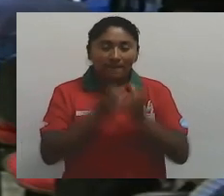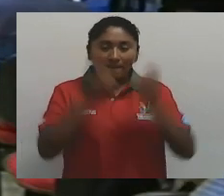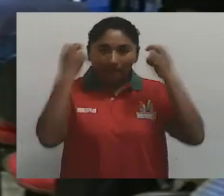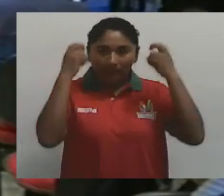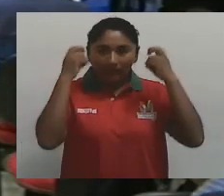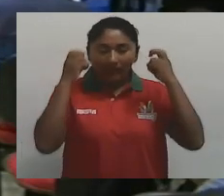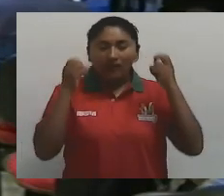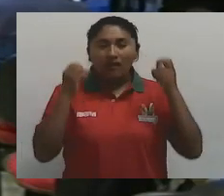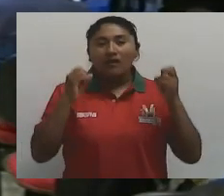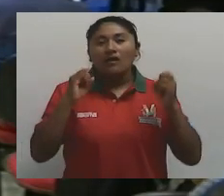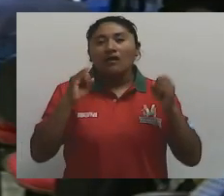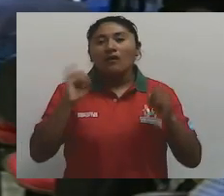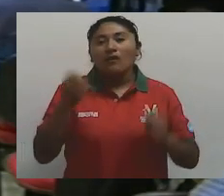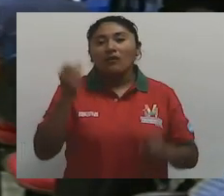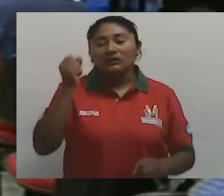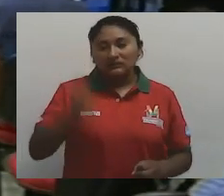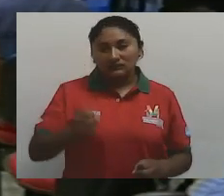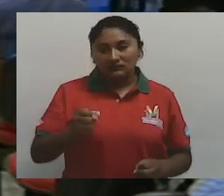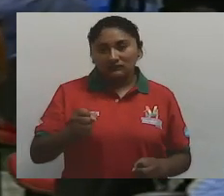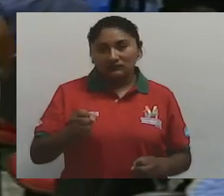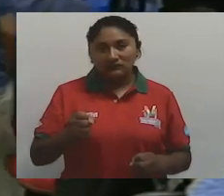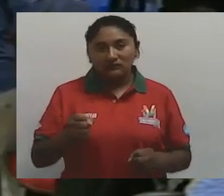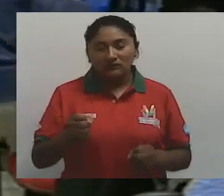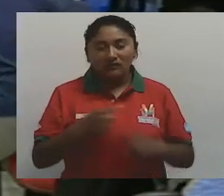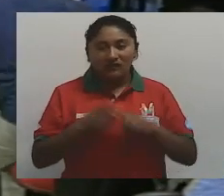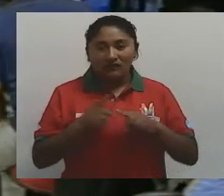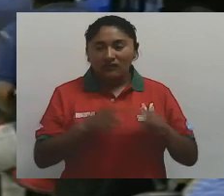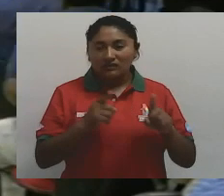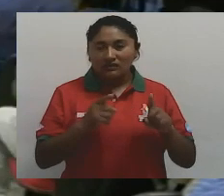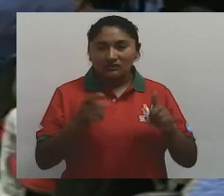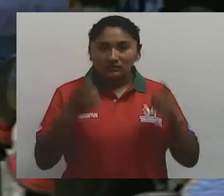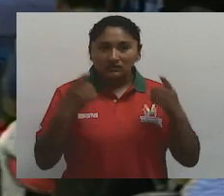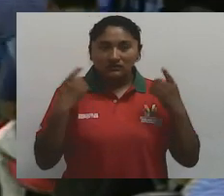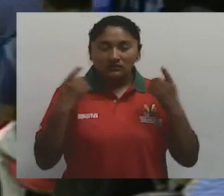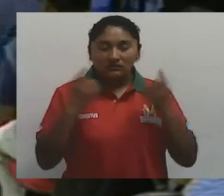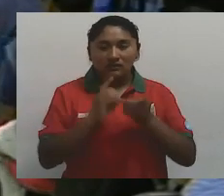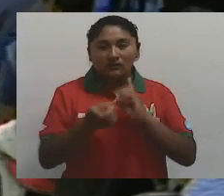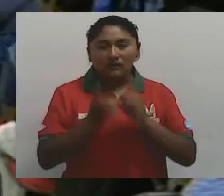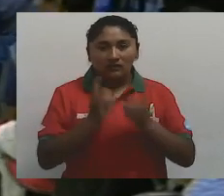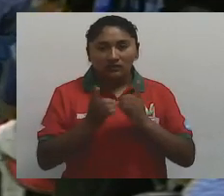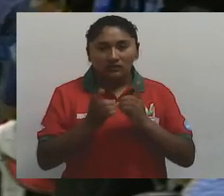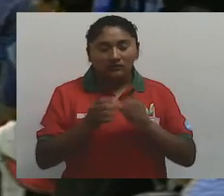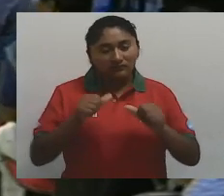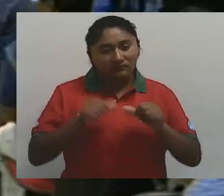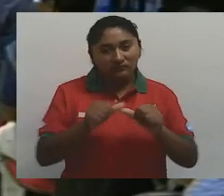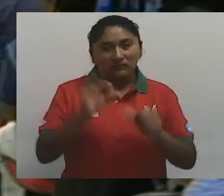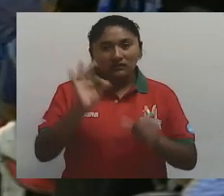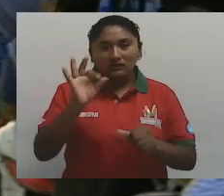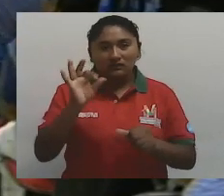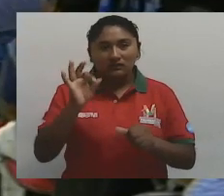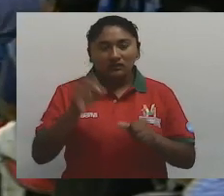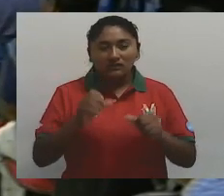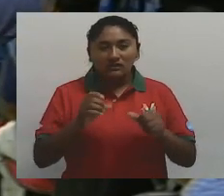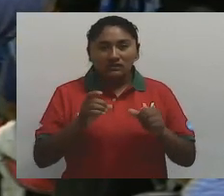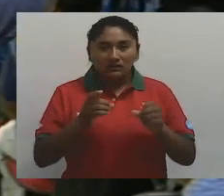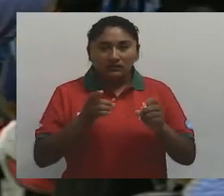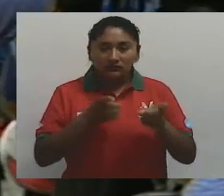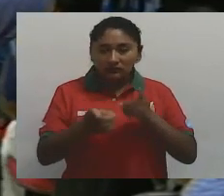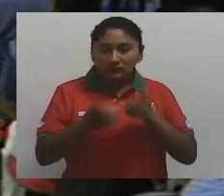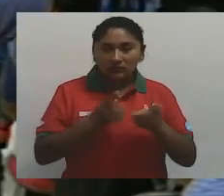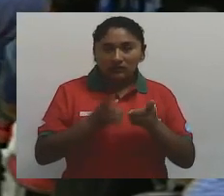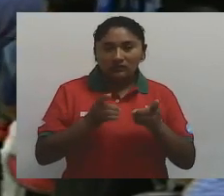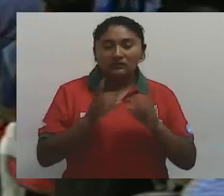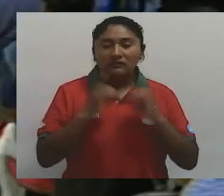pandina. Nos siguen las 9 direcciones departamentales de educación, las direcciones